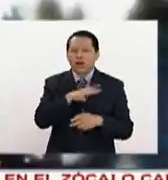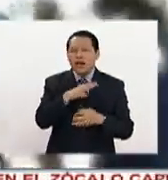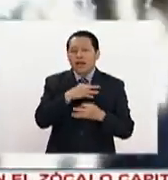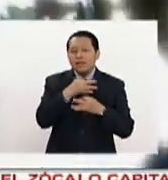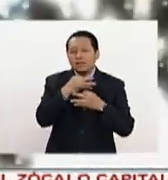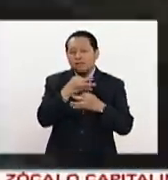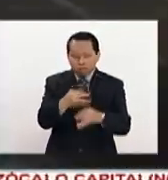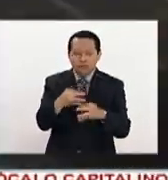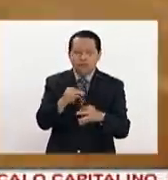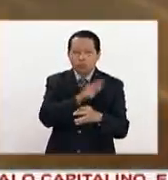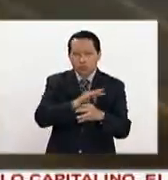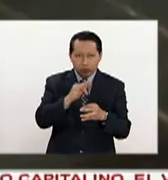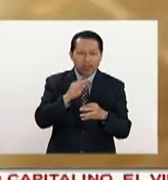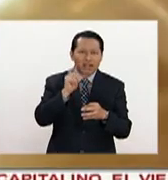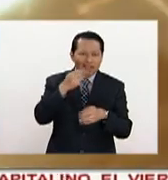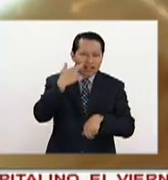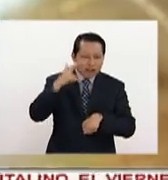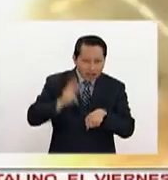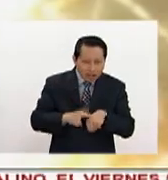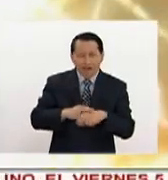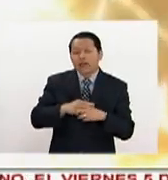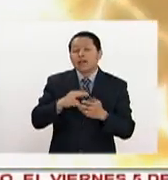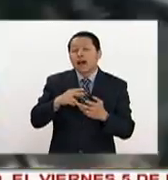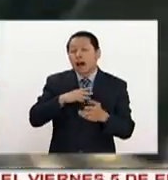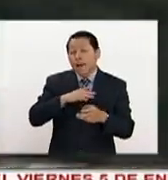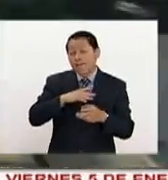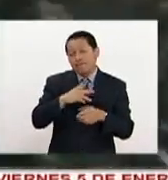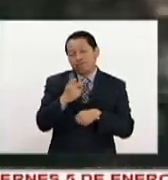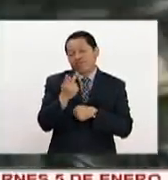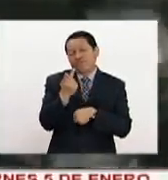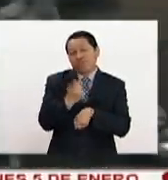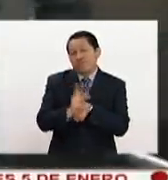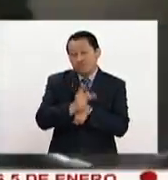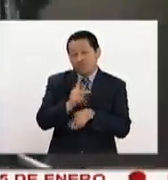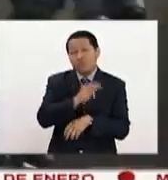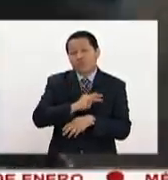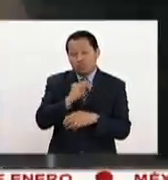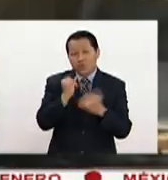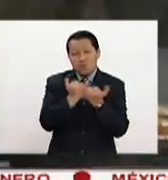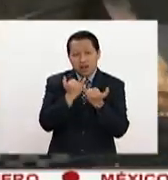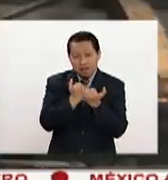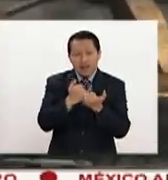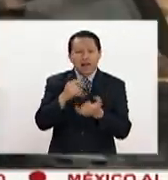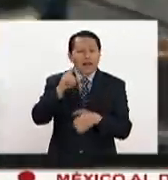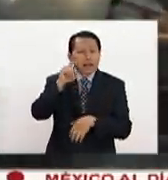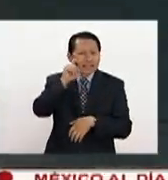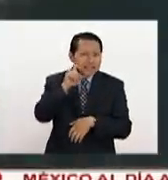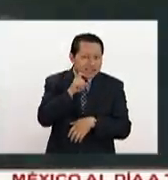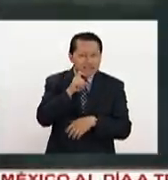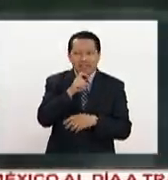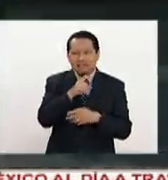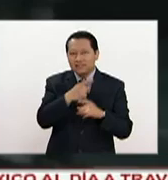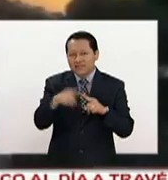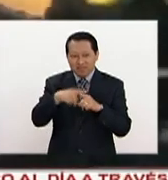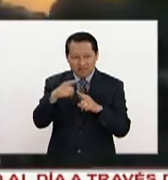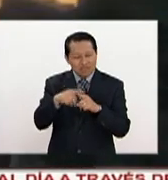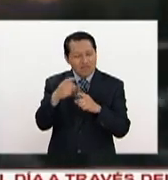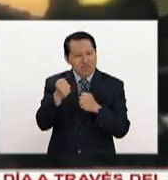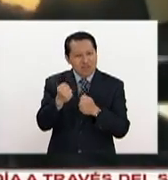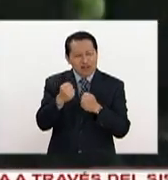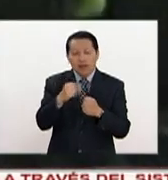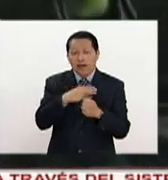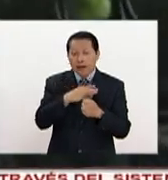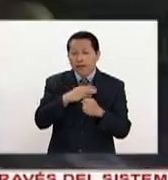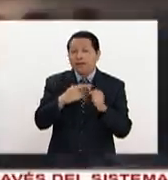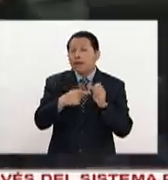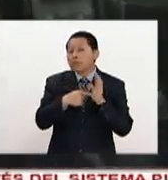inducción hacia la delincuencia, lenguaje ofensivo, lenguaje sexista. Realmente son videojuegos que enseñan